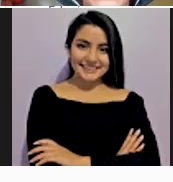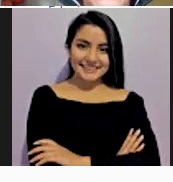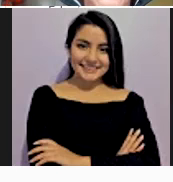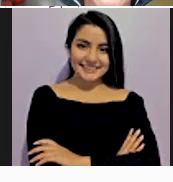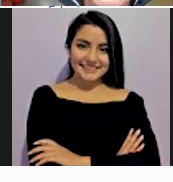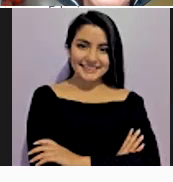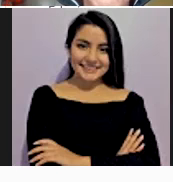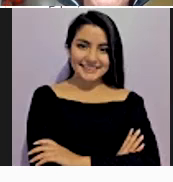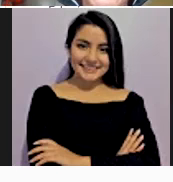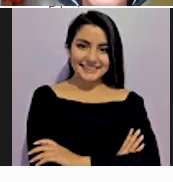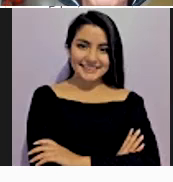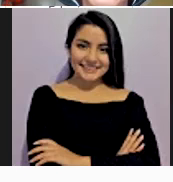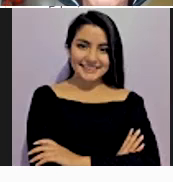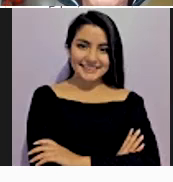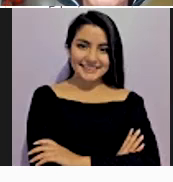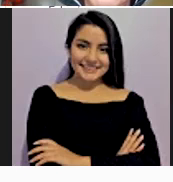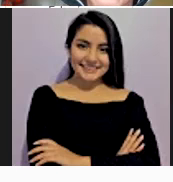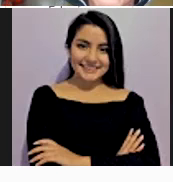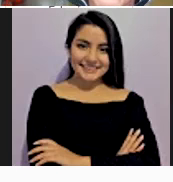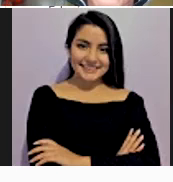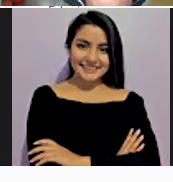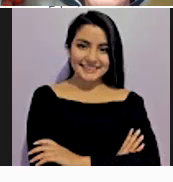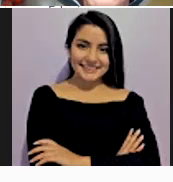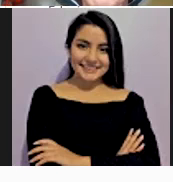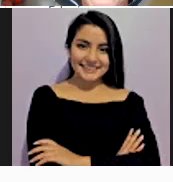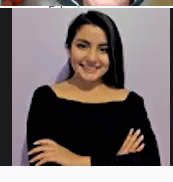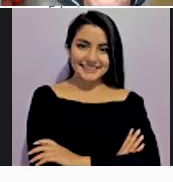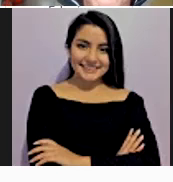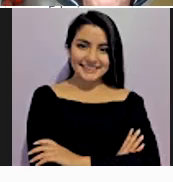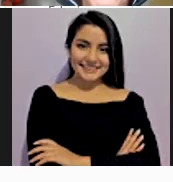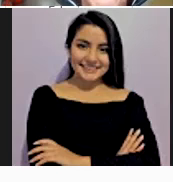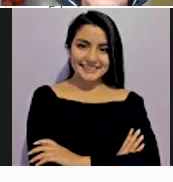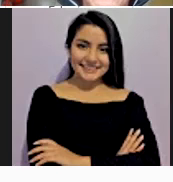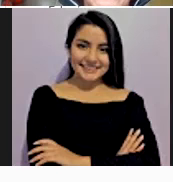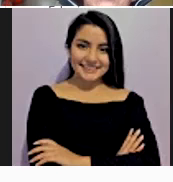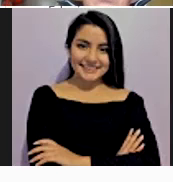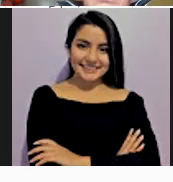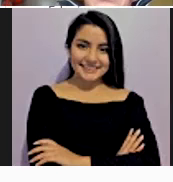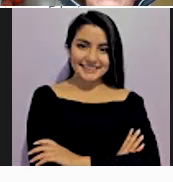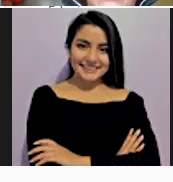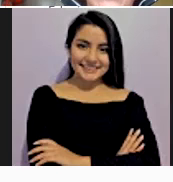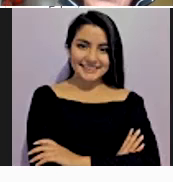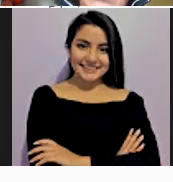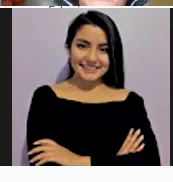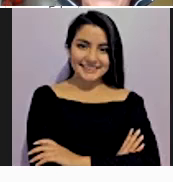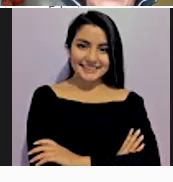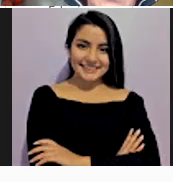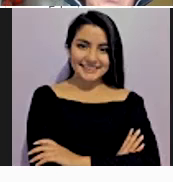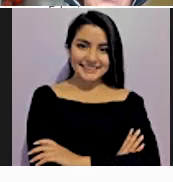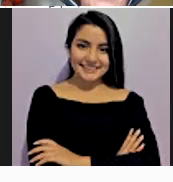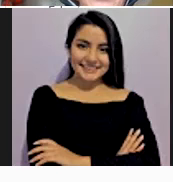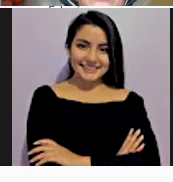Y ahí dice, según la teoría de transporte de sedimentos, ¿cuáles son las variables que controlan el movimiento de sedimentos de un caudal natural? Causa natural,